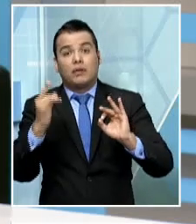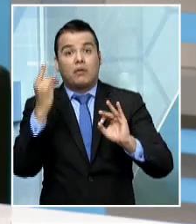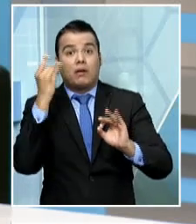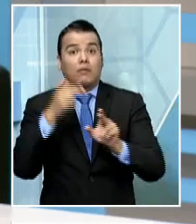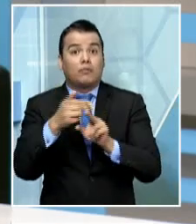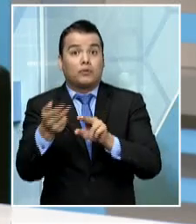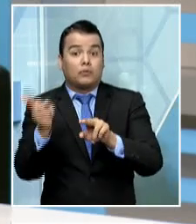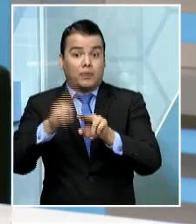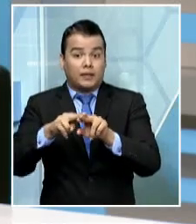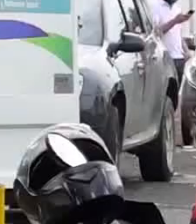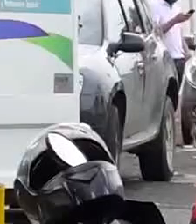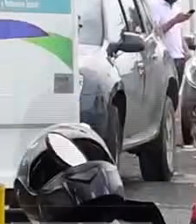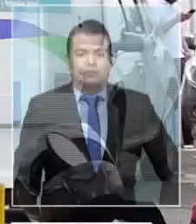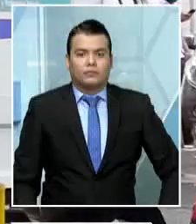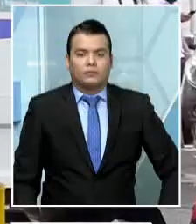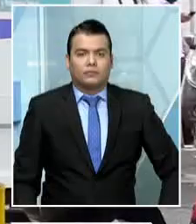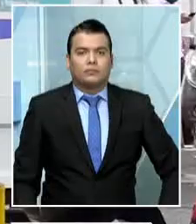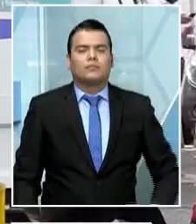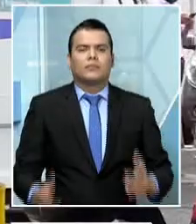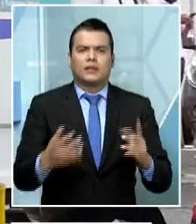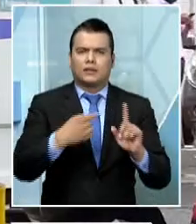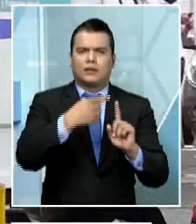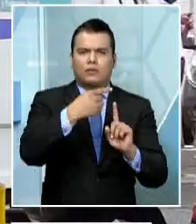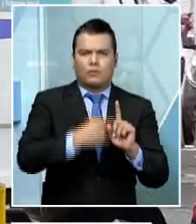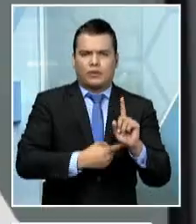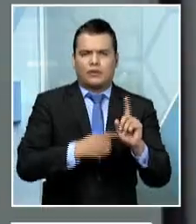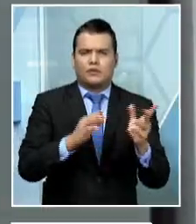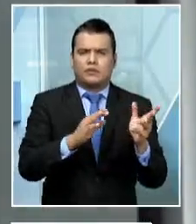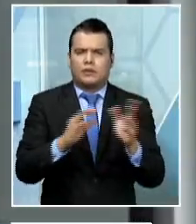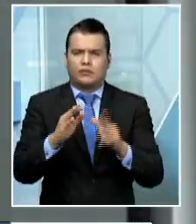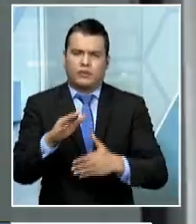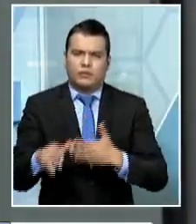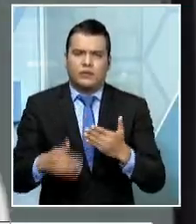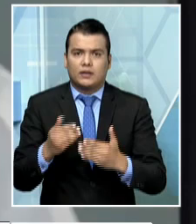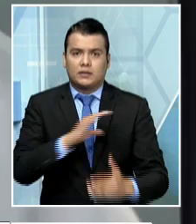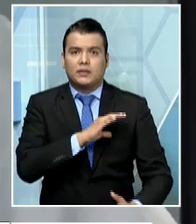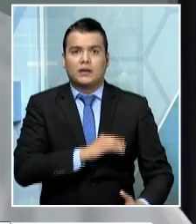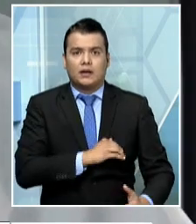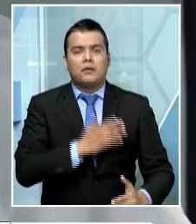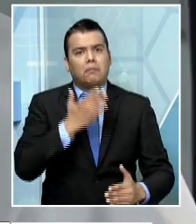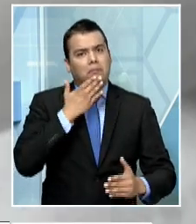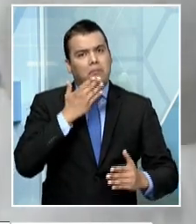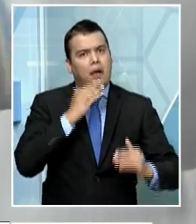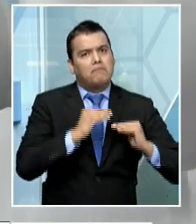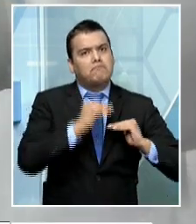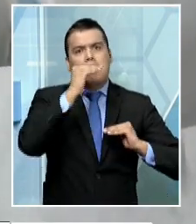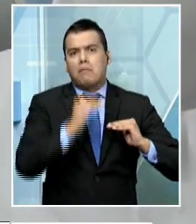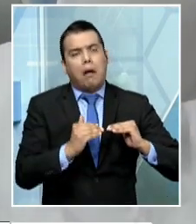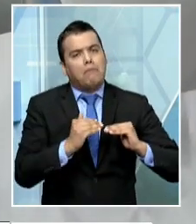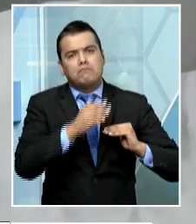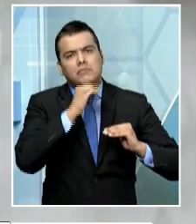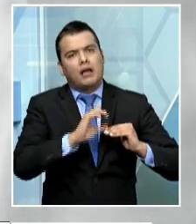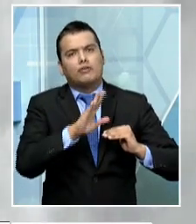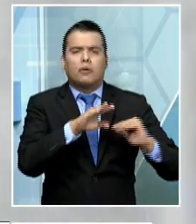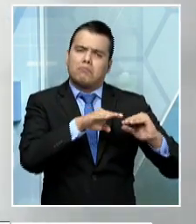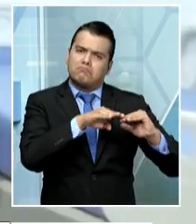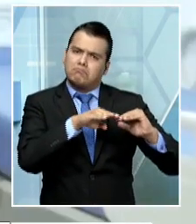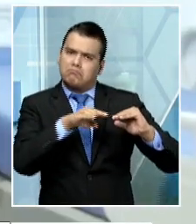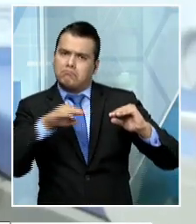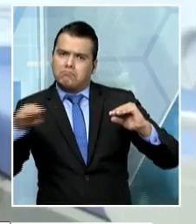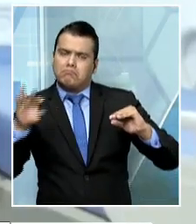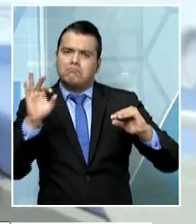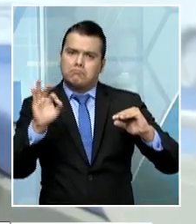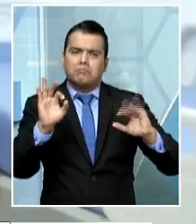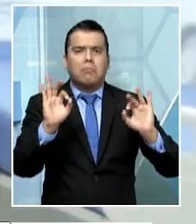las próximas semanas. Desde hace más de un mes, la capital del Valle sigue sumida en una meseta de contagios, por lo que los registros diarios siguen estando